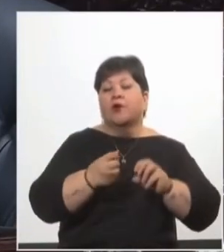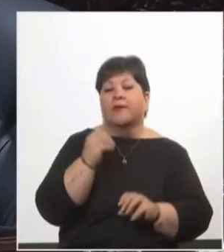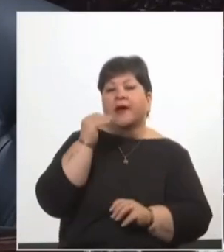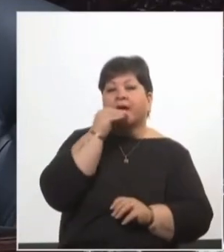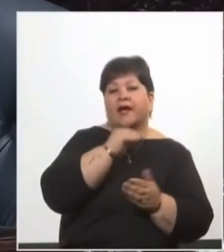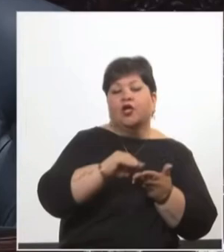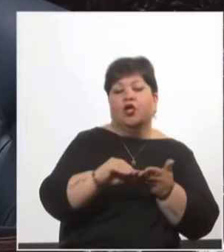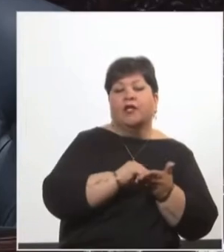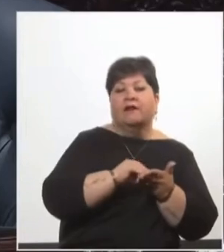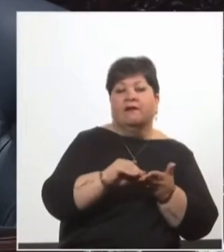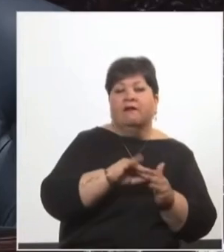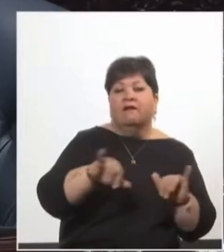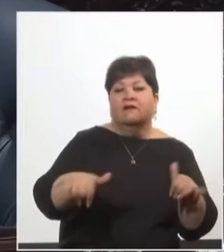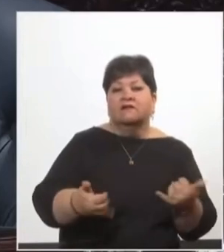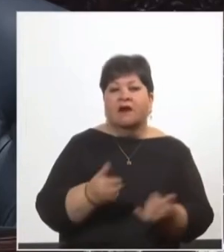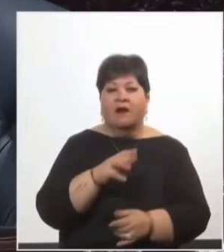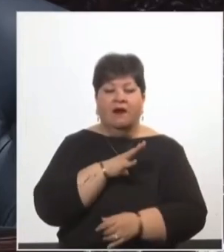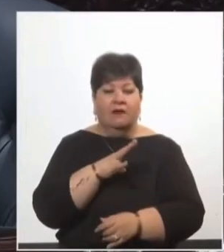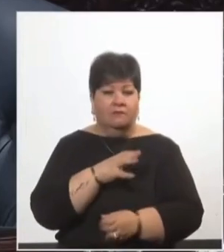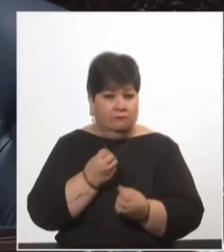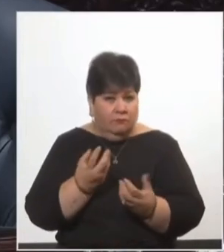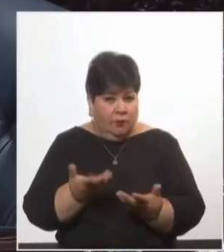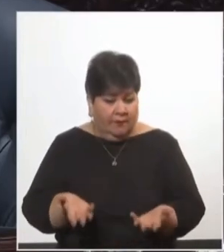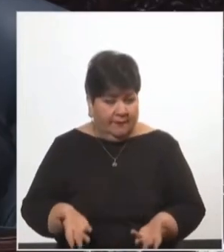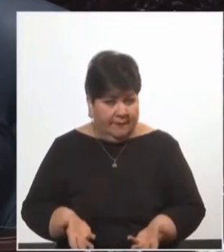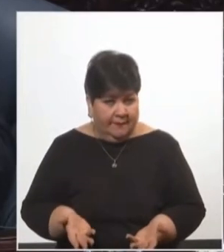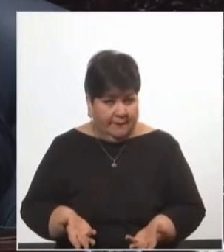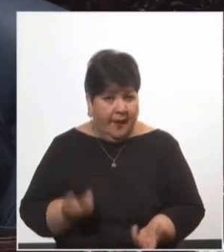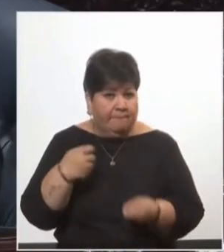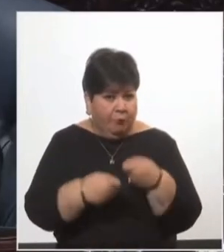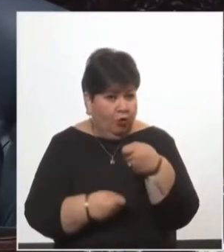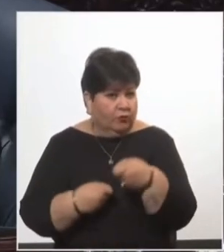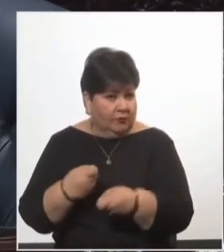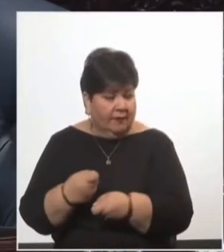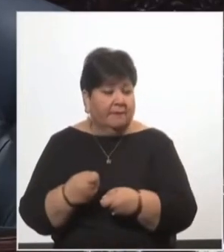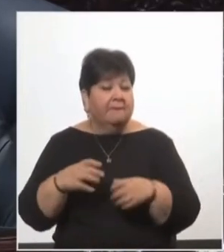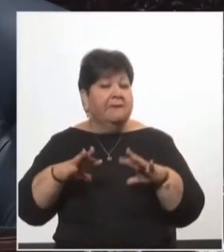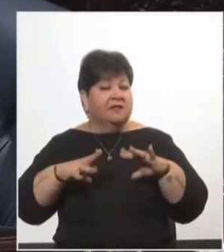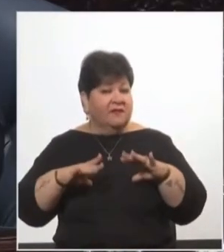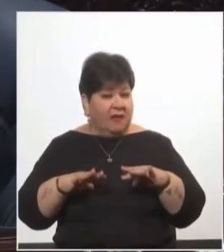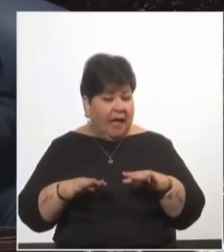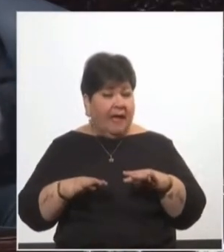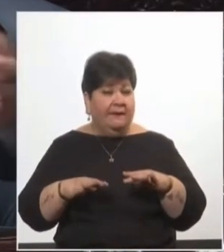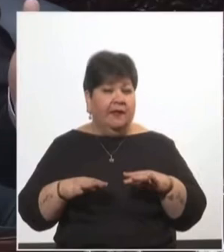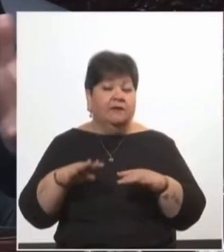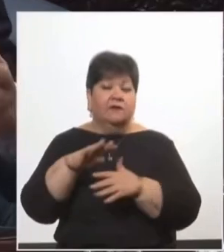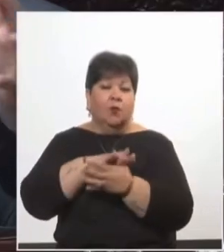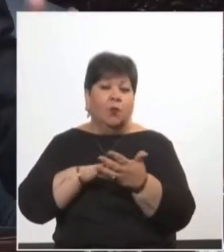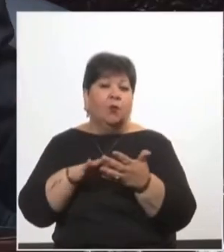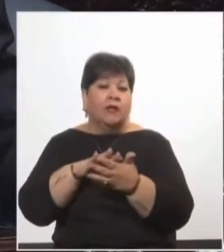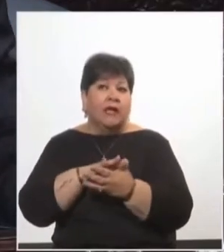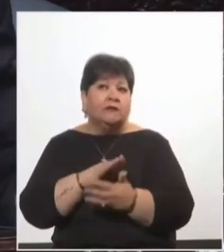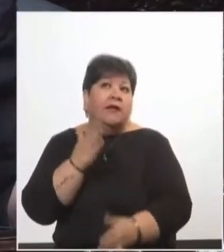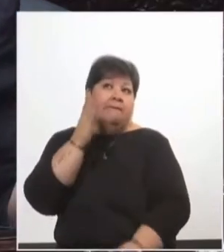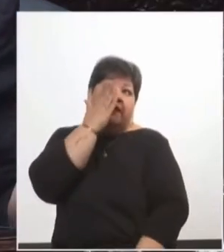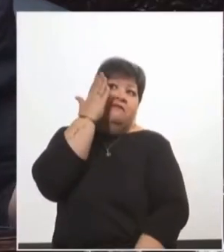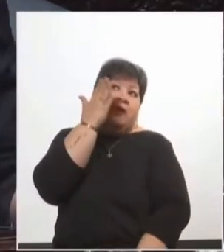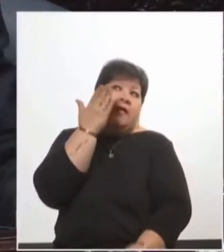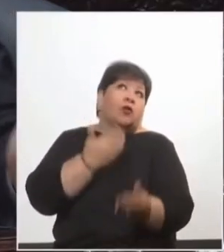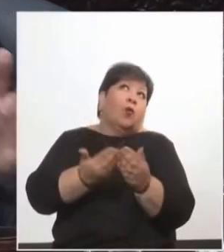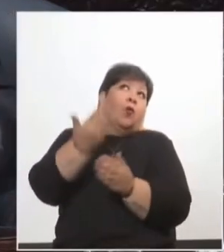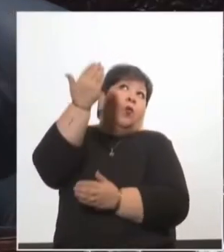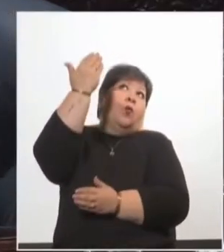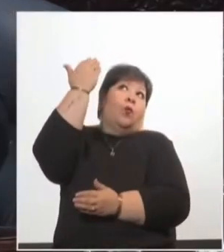caja notarial. ¿Por qué no? Fueron pasividades generadas en circunstancias quizás de privilegio en el